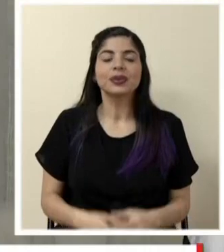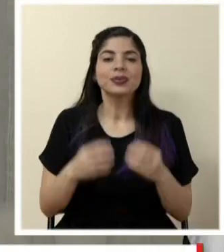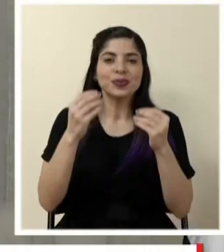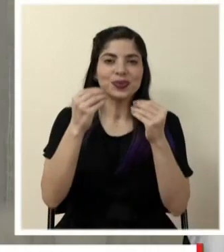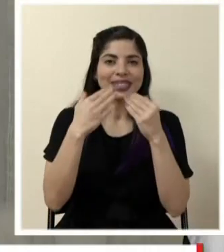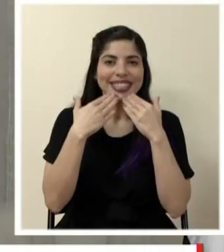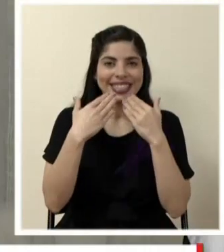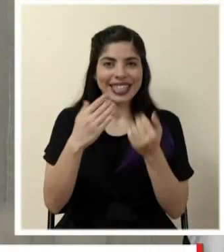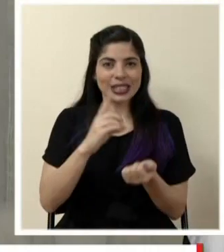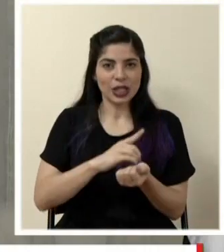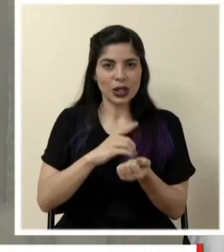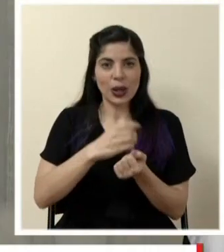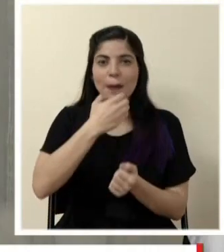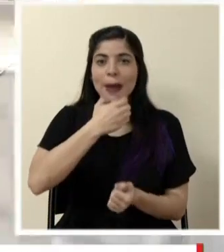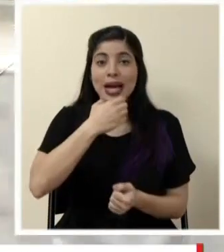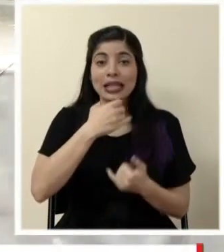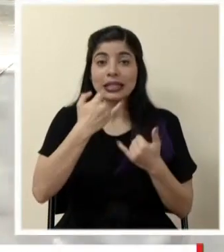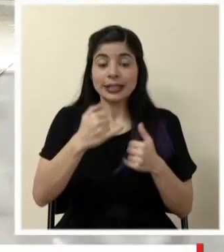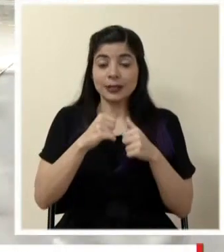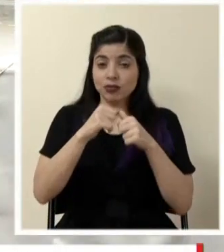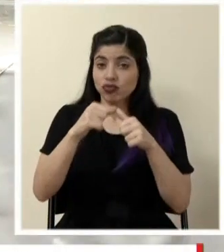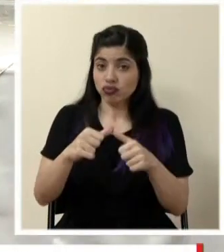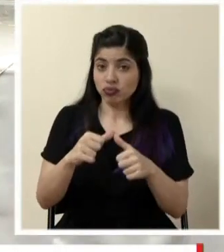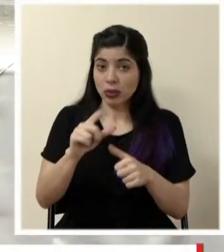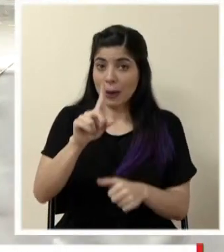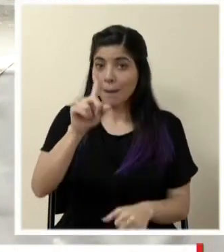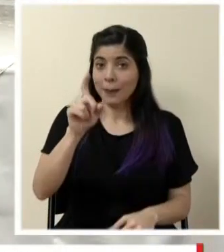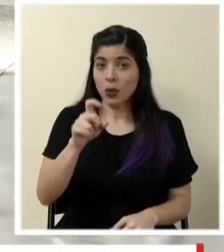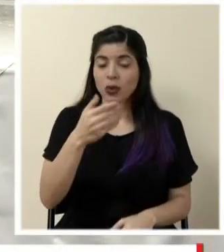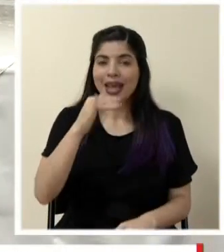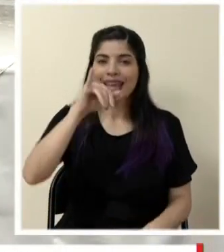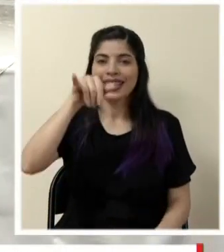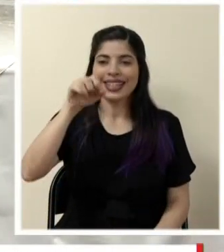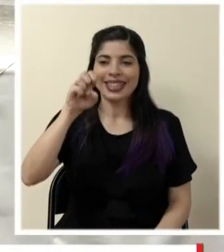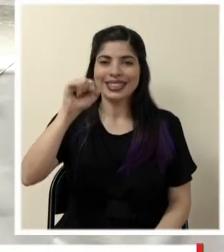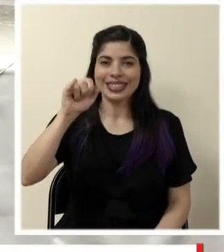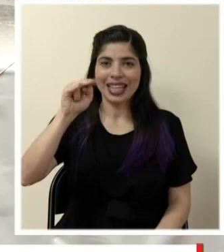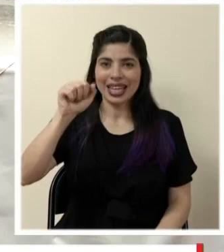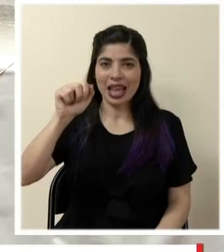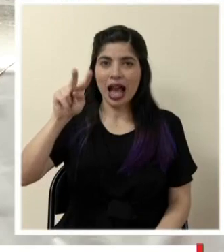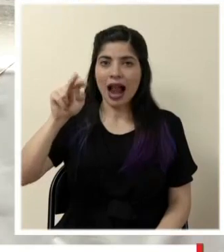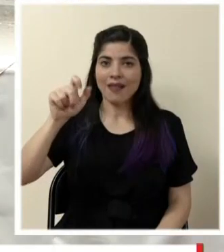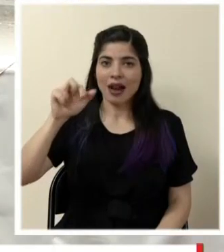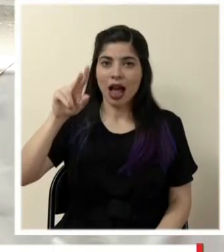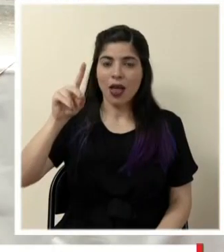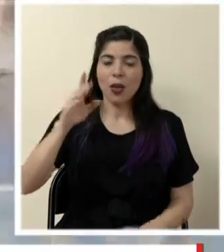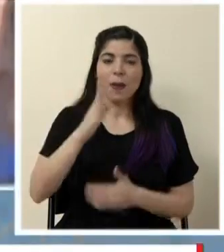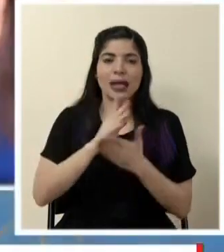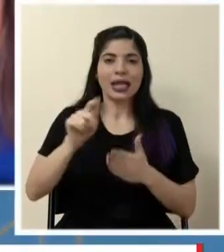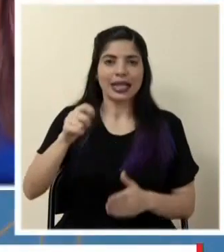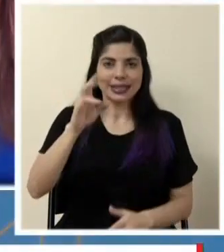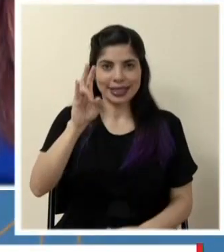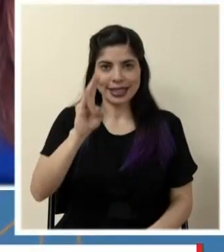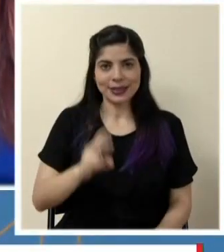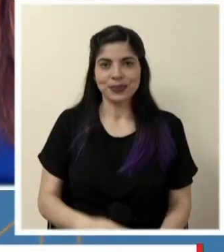Muchísimas gracias, doctor Macaya. Continuamos con la colega Yesenia Alvarado de Teletica.